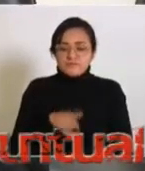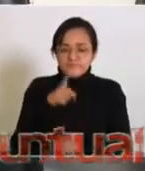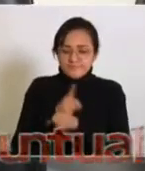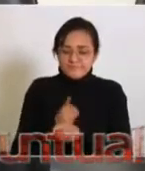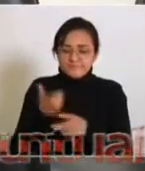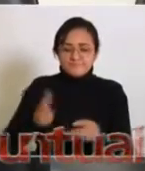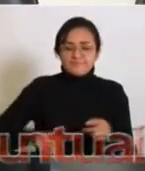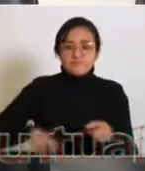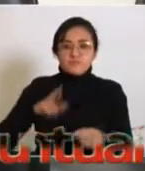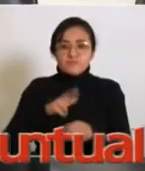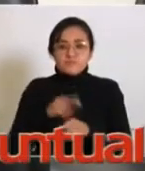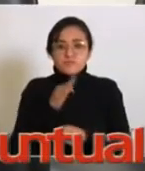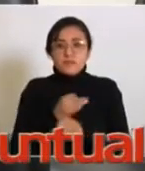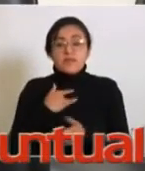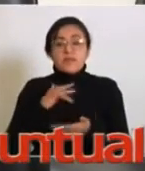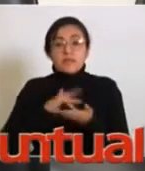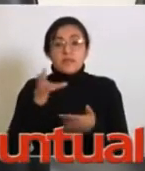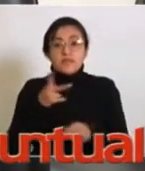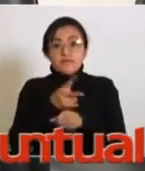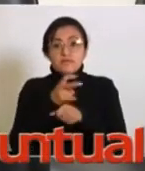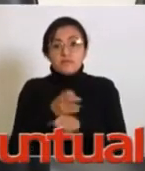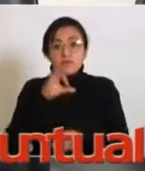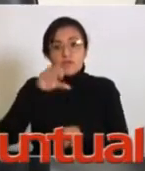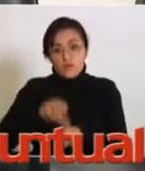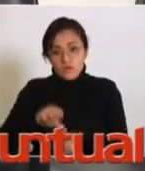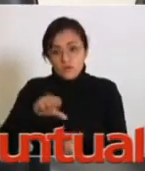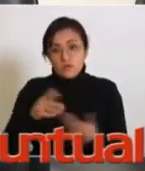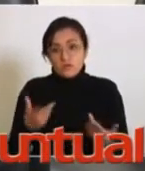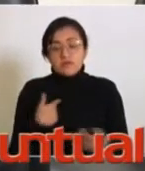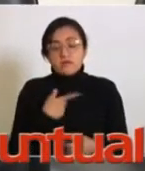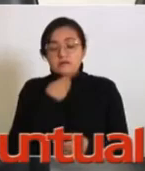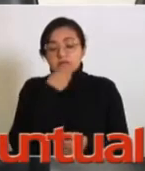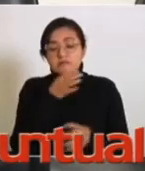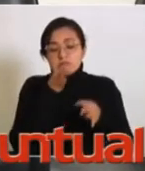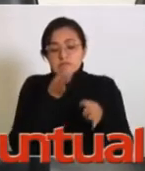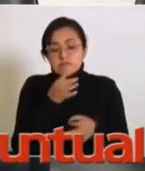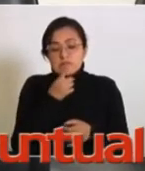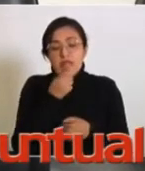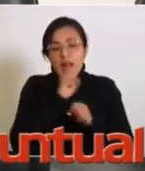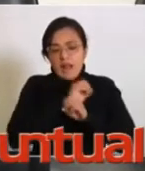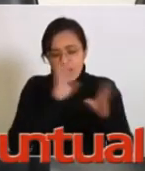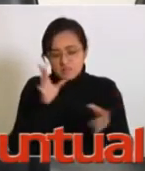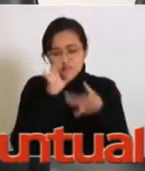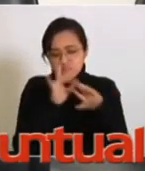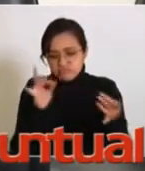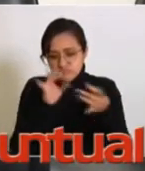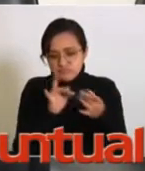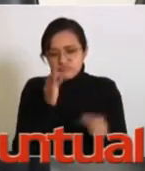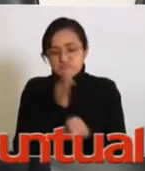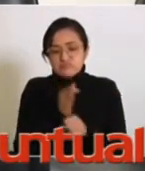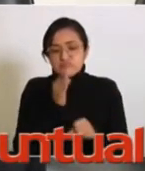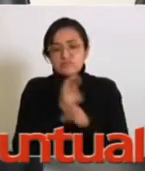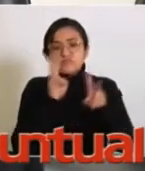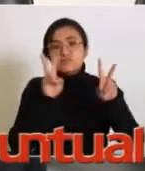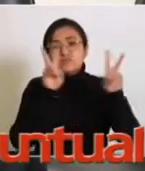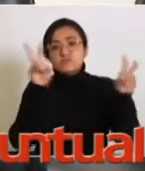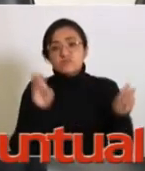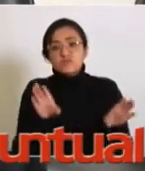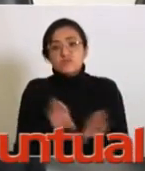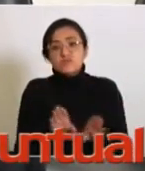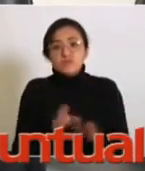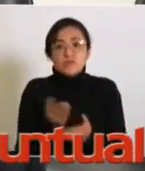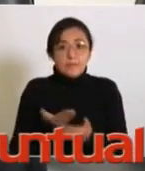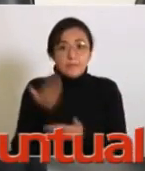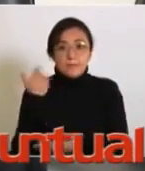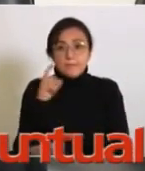Muy buen día, señor gobernador. Agradezco la invitación y hacemos con precisión la aclaración de este servicio que denominamos desde